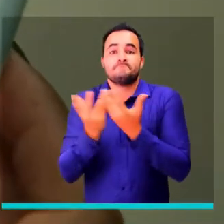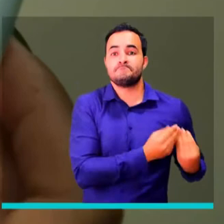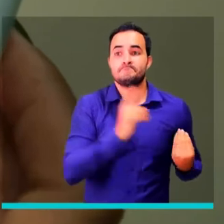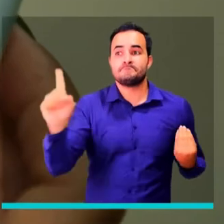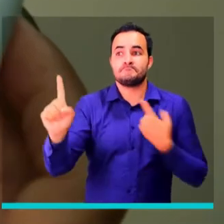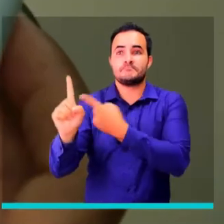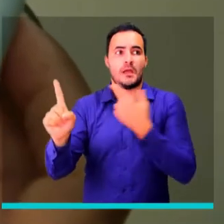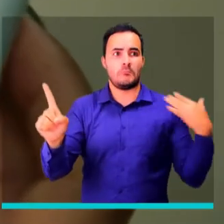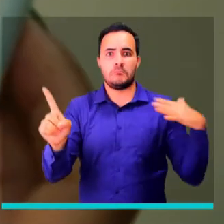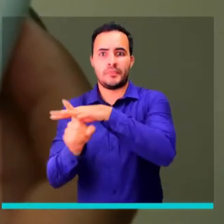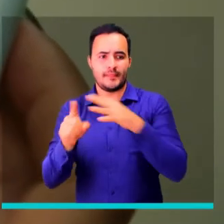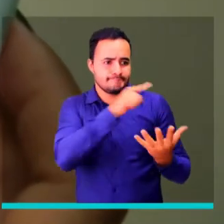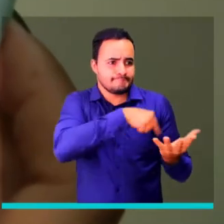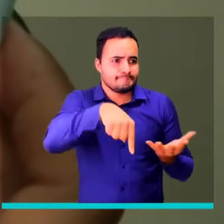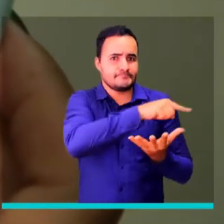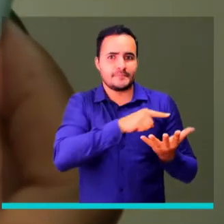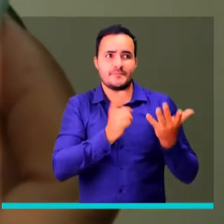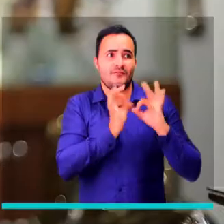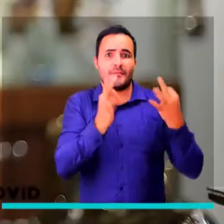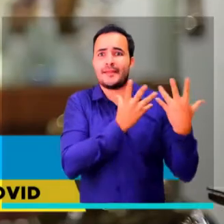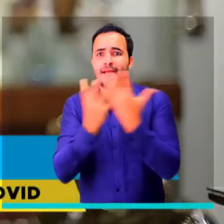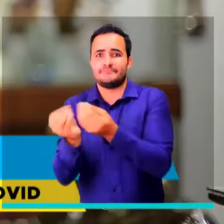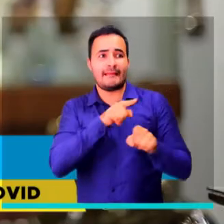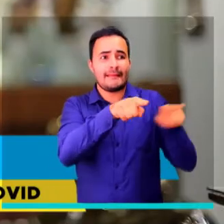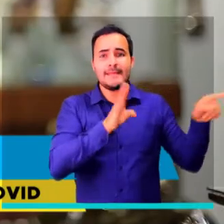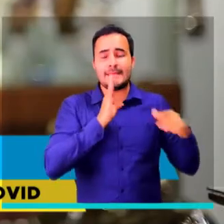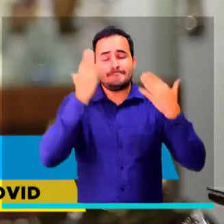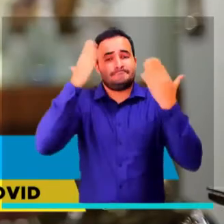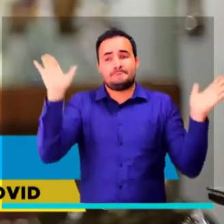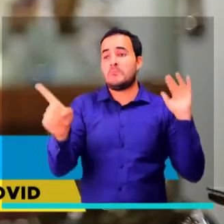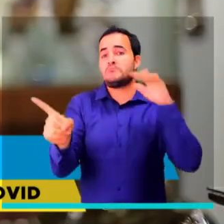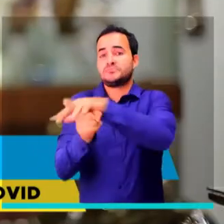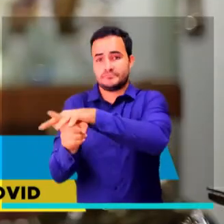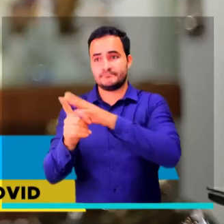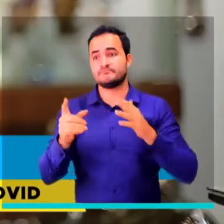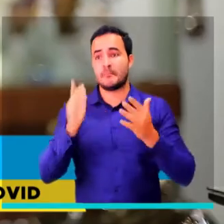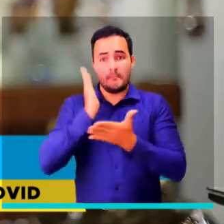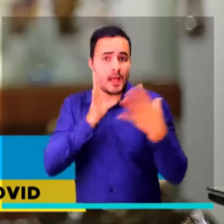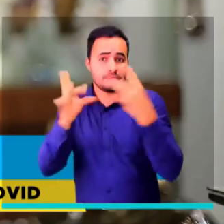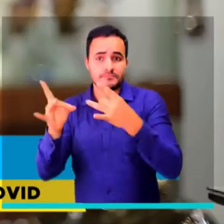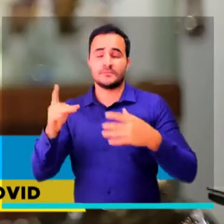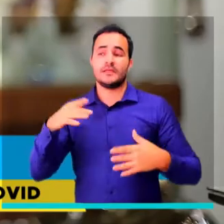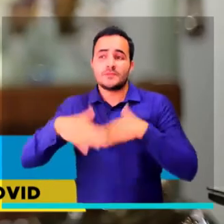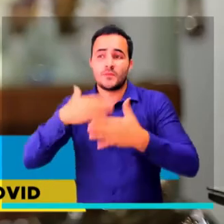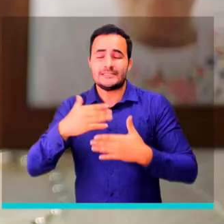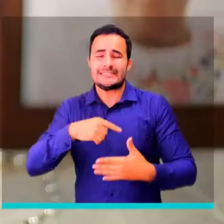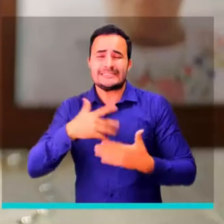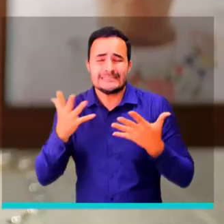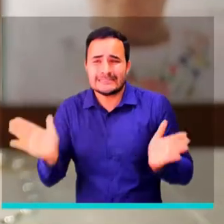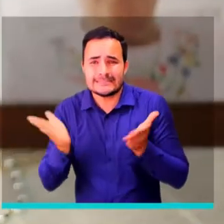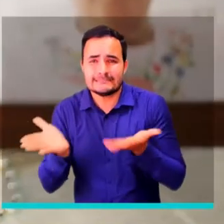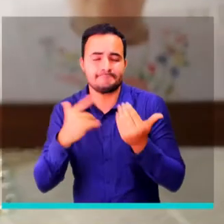como saber quién realmente llevó la infección allá. El caso es que a mi abuela le llegó, a mi abuela le afectó y mi abuela se murió, no lo